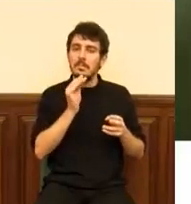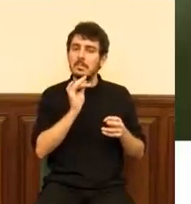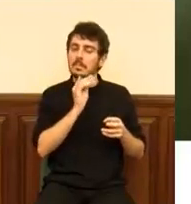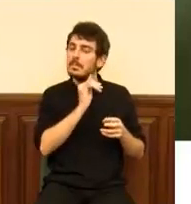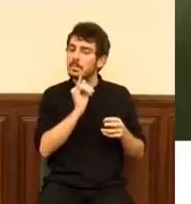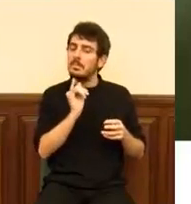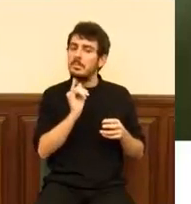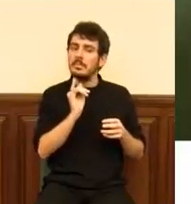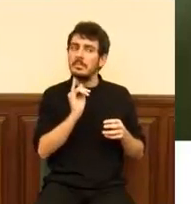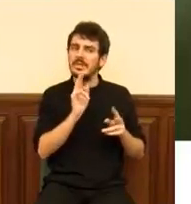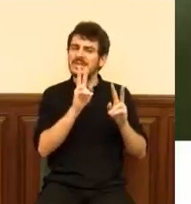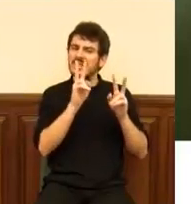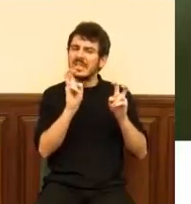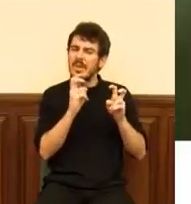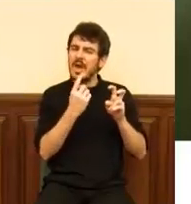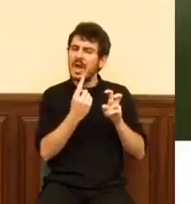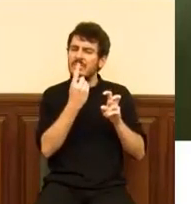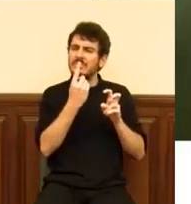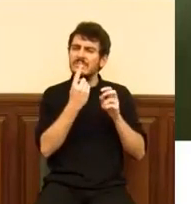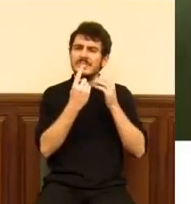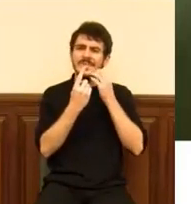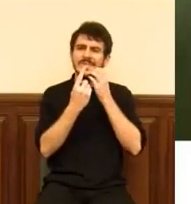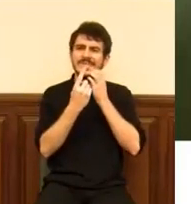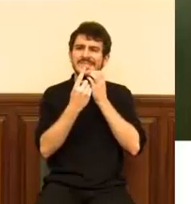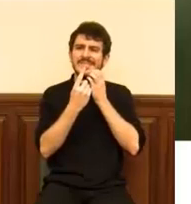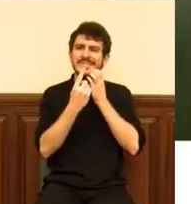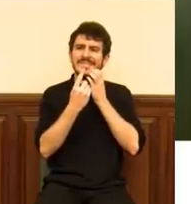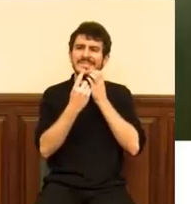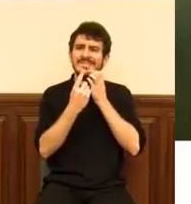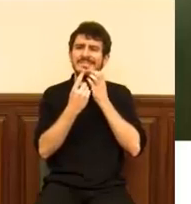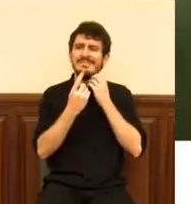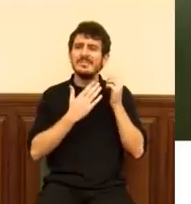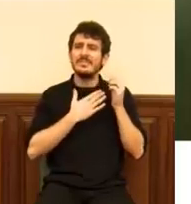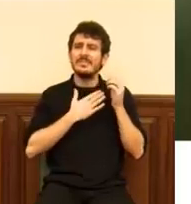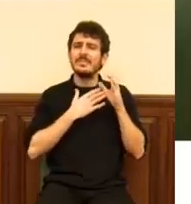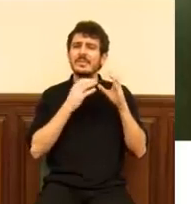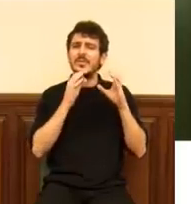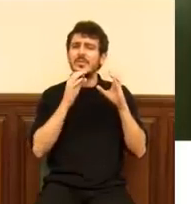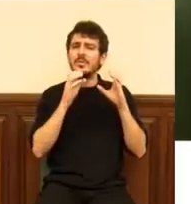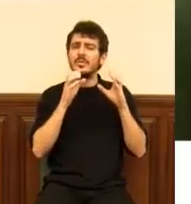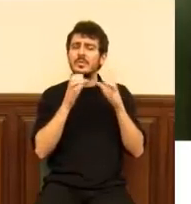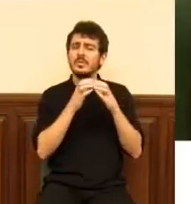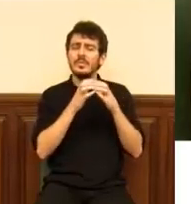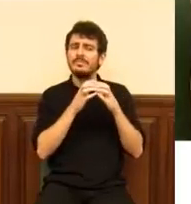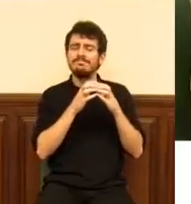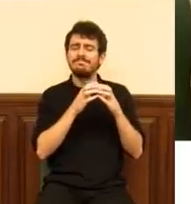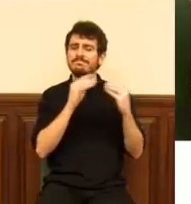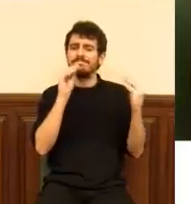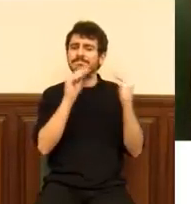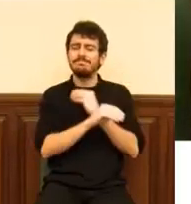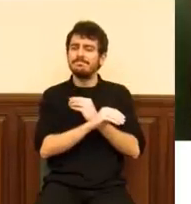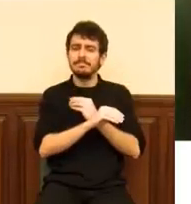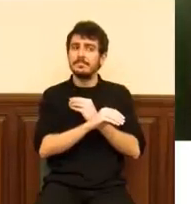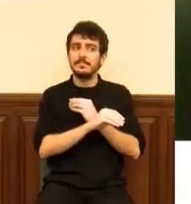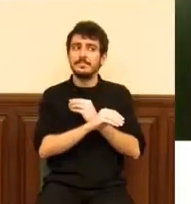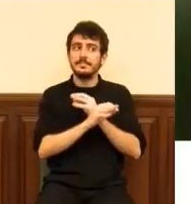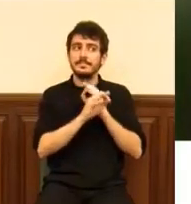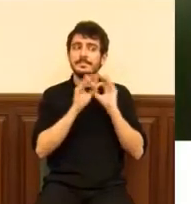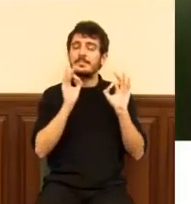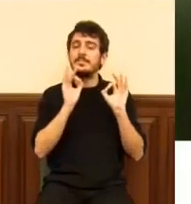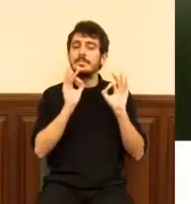hay un tema con el que nuestro grupo no está de acuerdo. Y es cuando